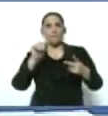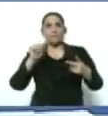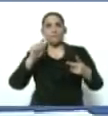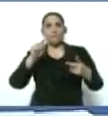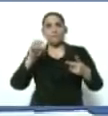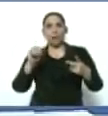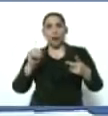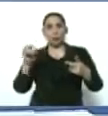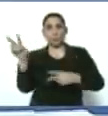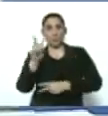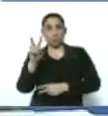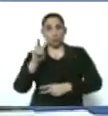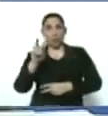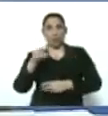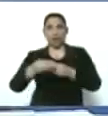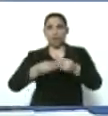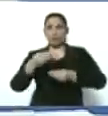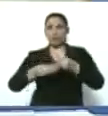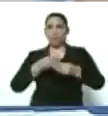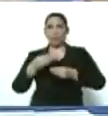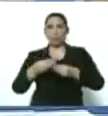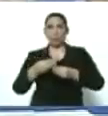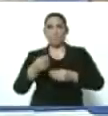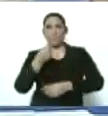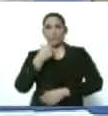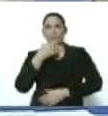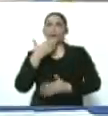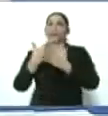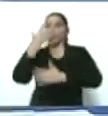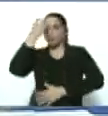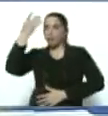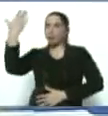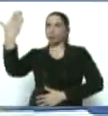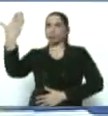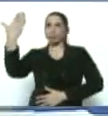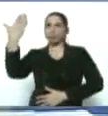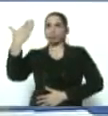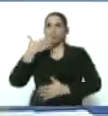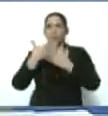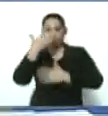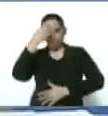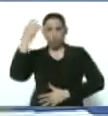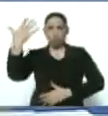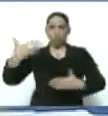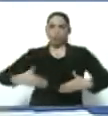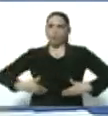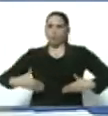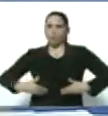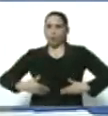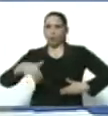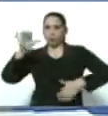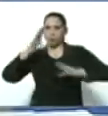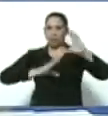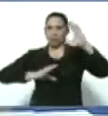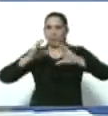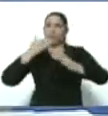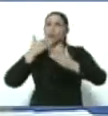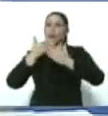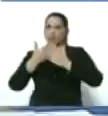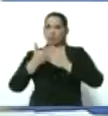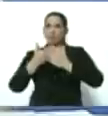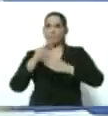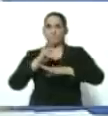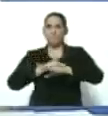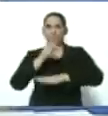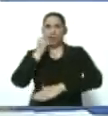sus medicinas y gracias a Dios santo, gracias al esfuerzo de estos científicos, gracias,